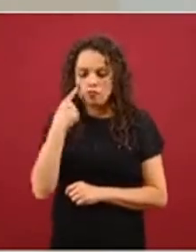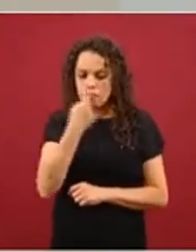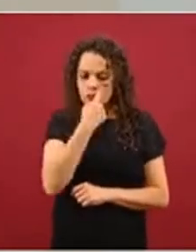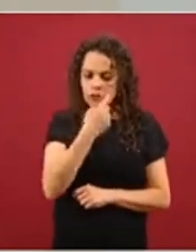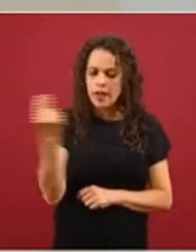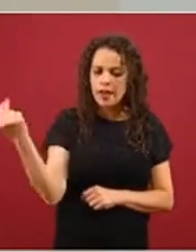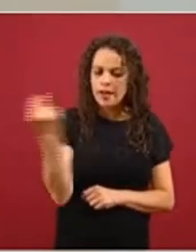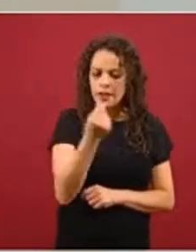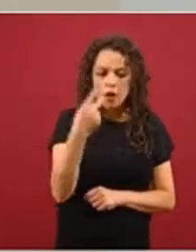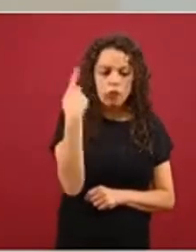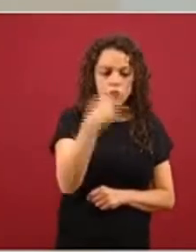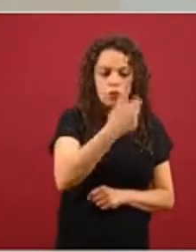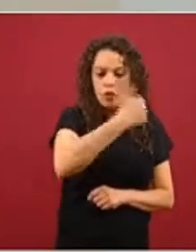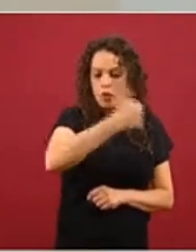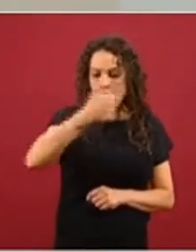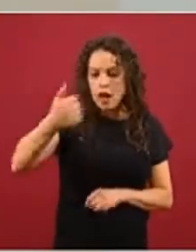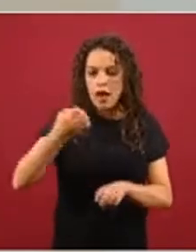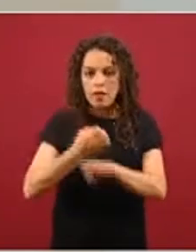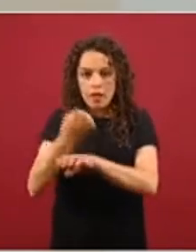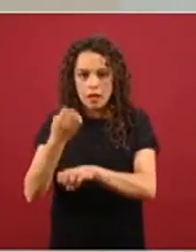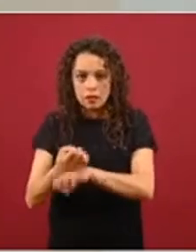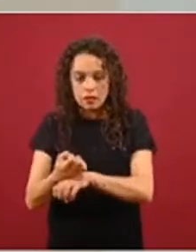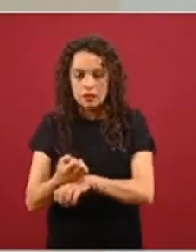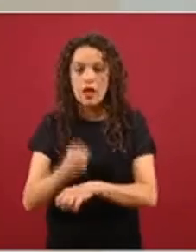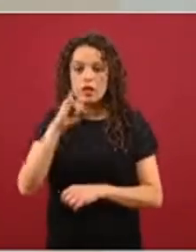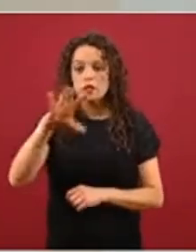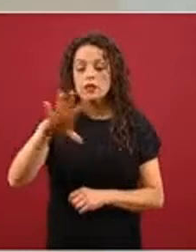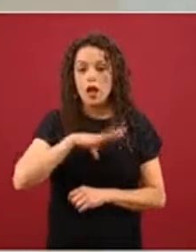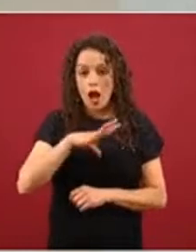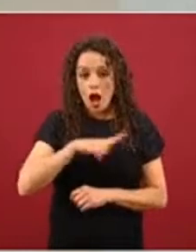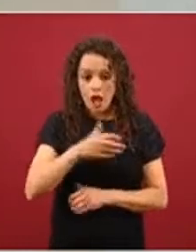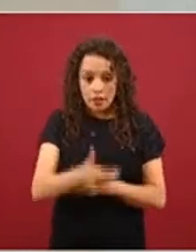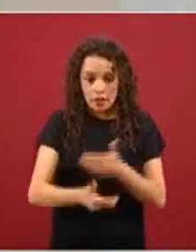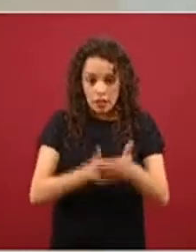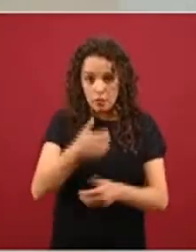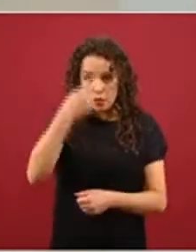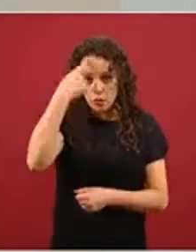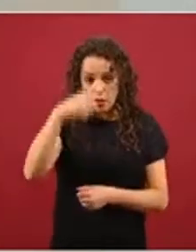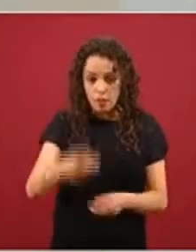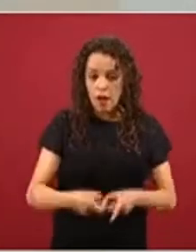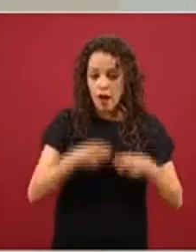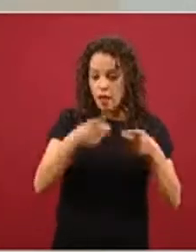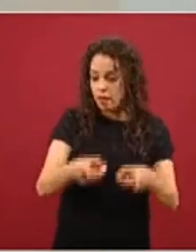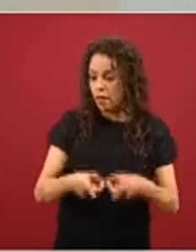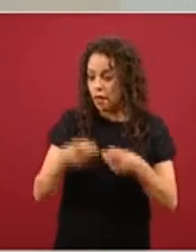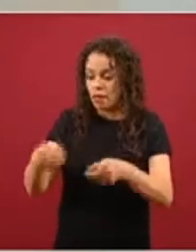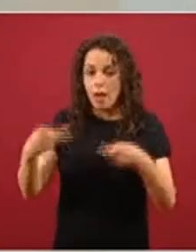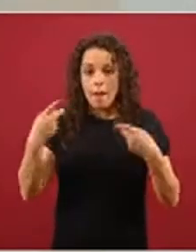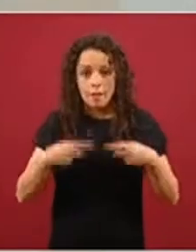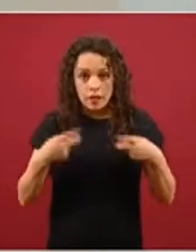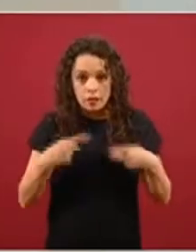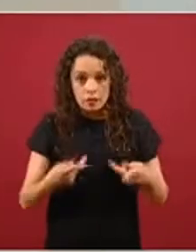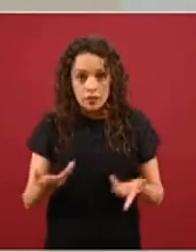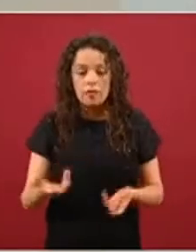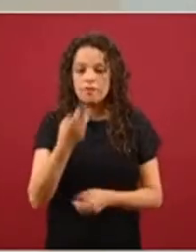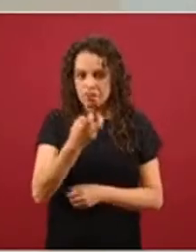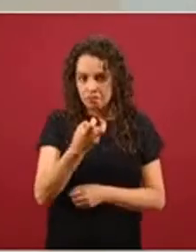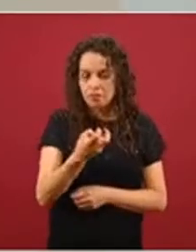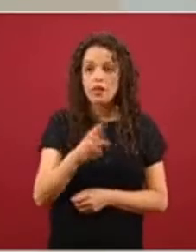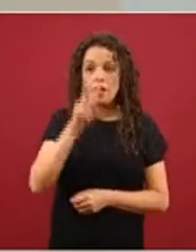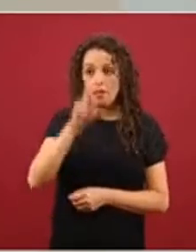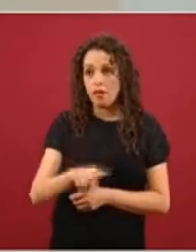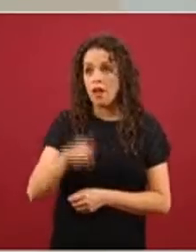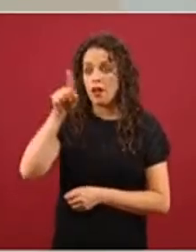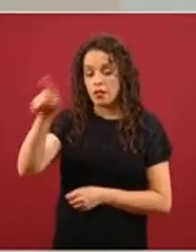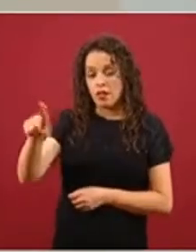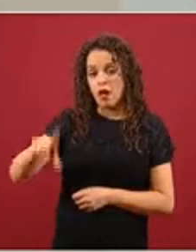y las capacidades de expandir sus servicios cuando así se requiere. Entonces, el planteamiento que hace el gobernador del Mazo, de hecho,